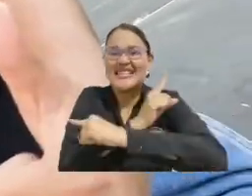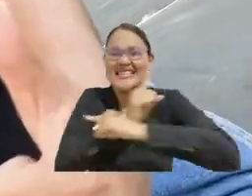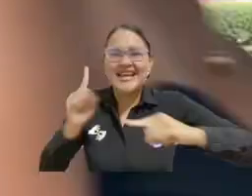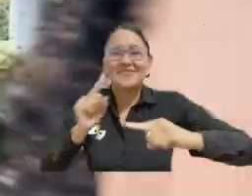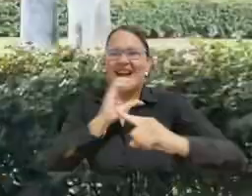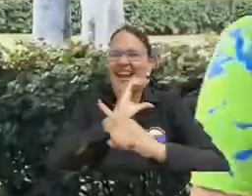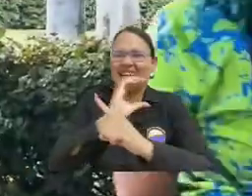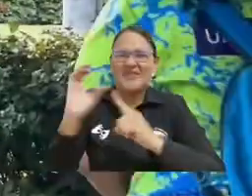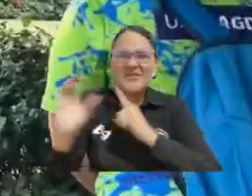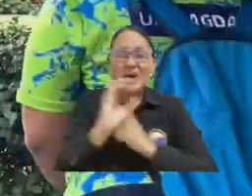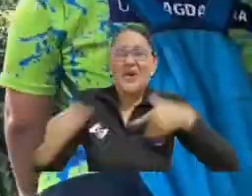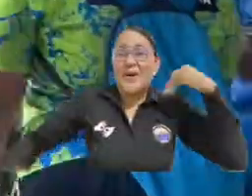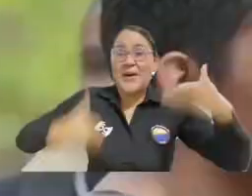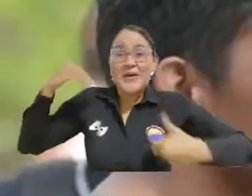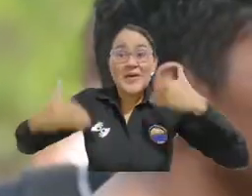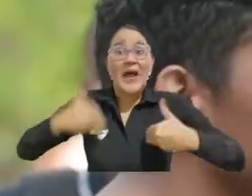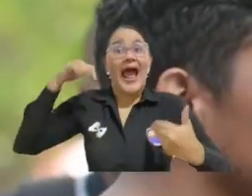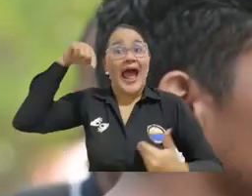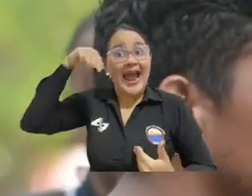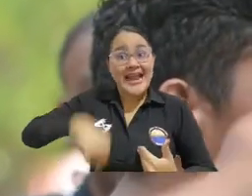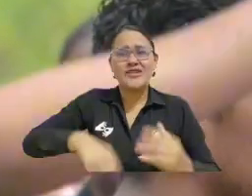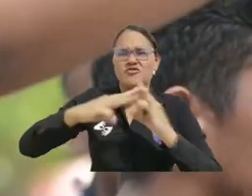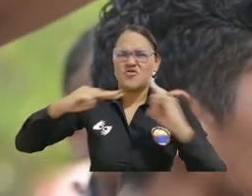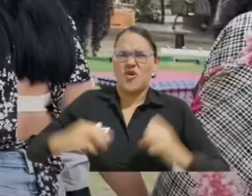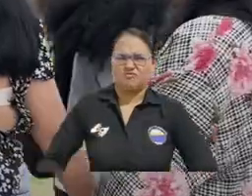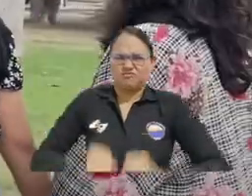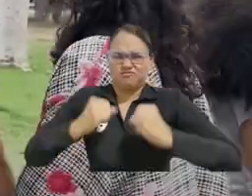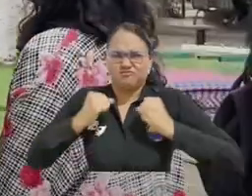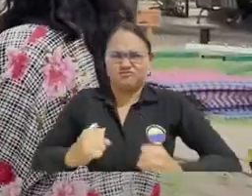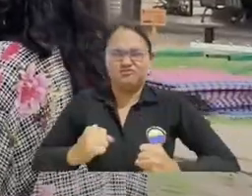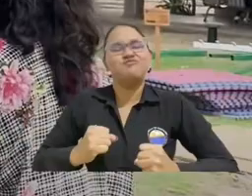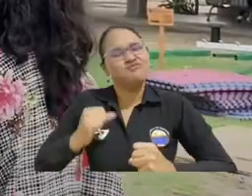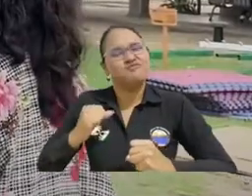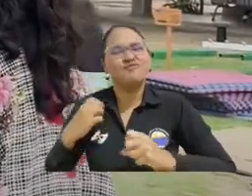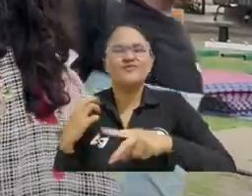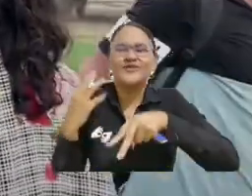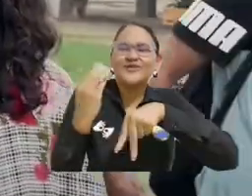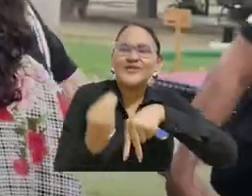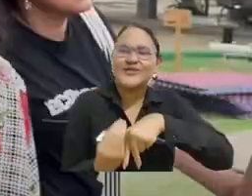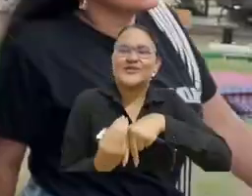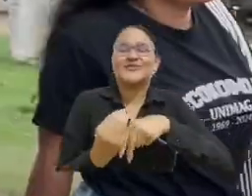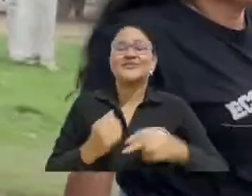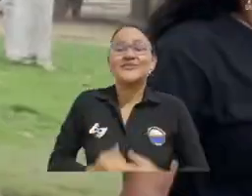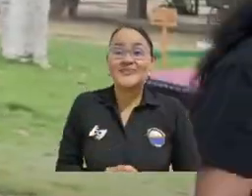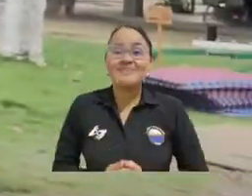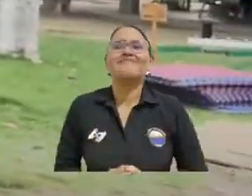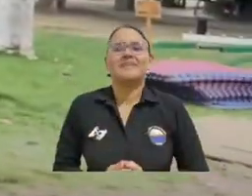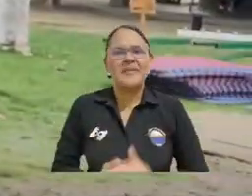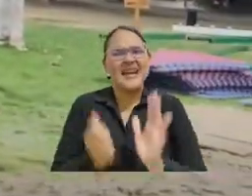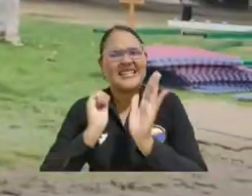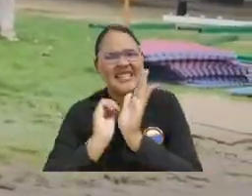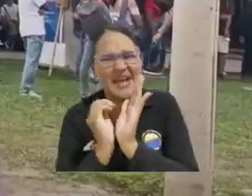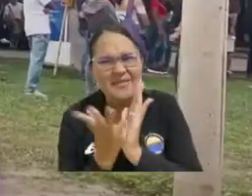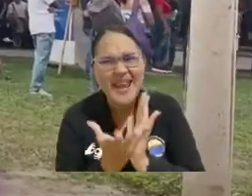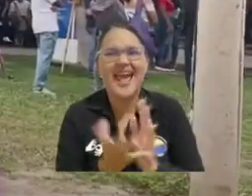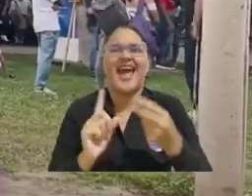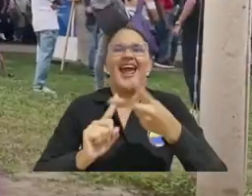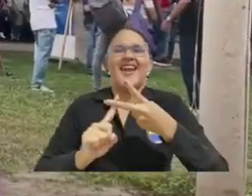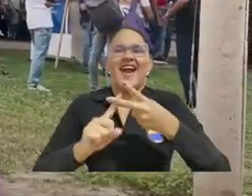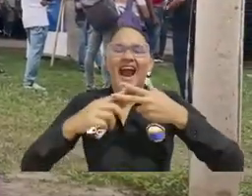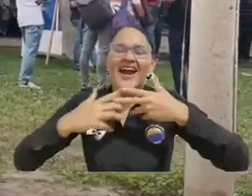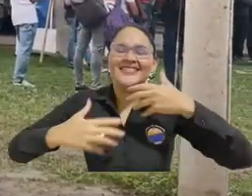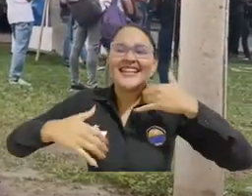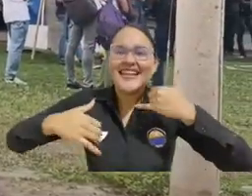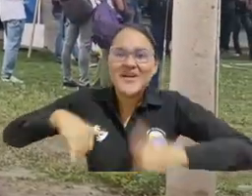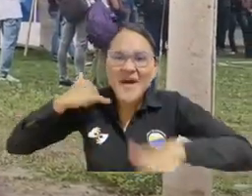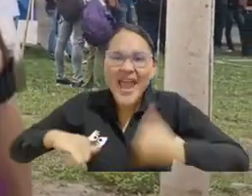y en la que la alma mater forjará su visión institucional. Seminarios, actividades lúdicas, conferencias y más te esperan. Ven y disfruta